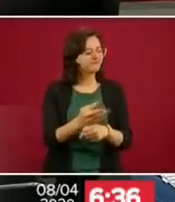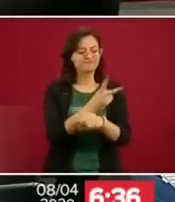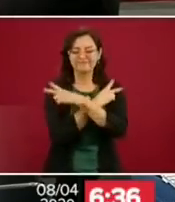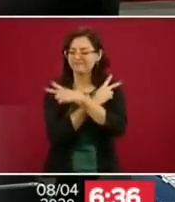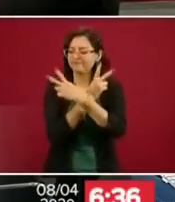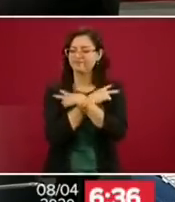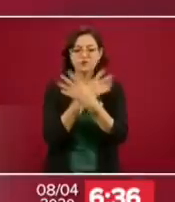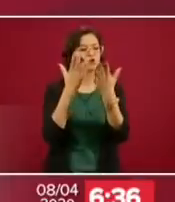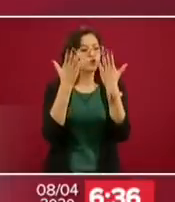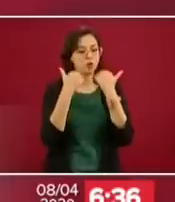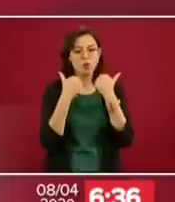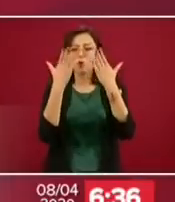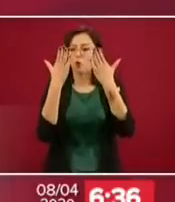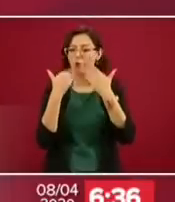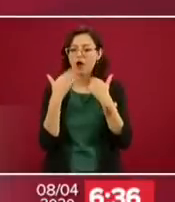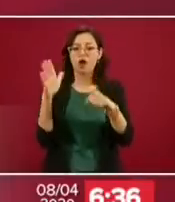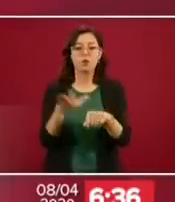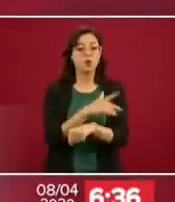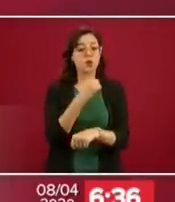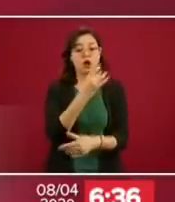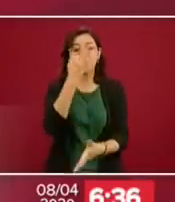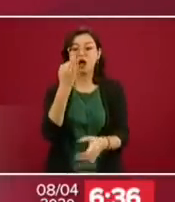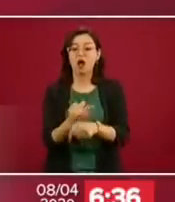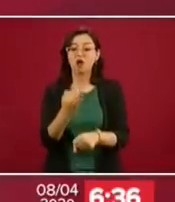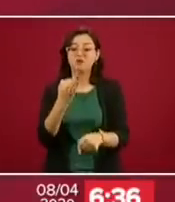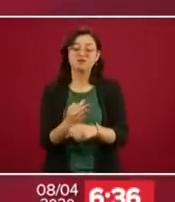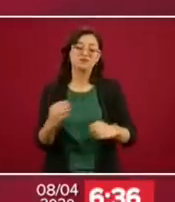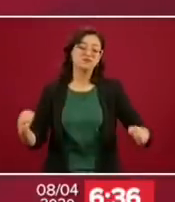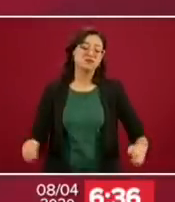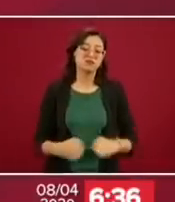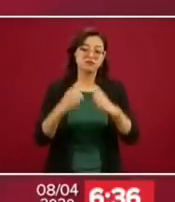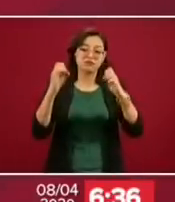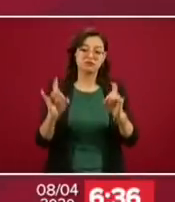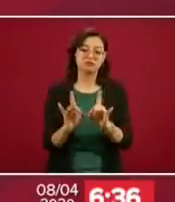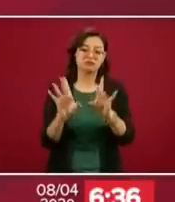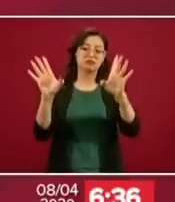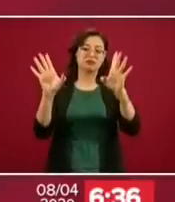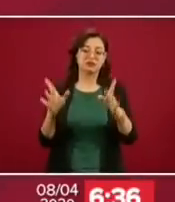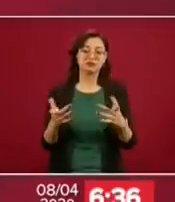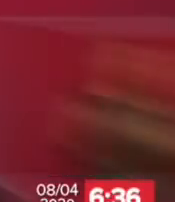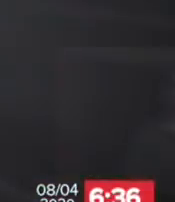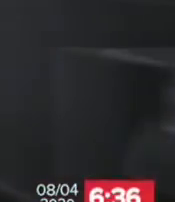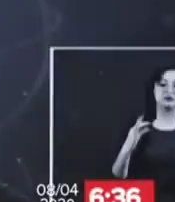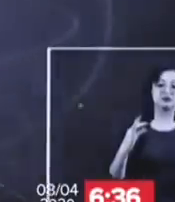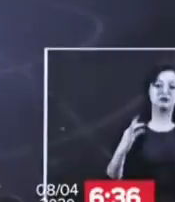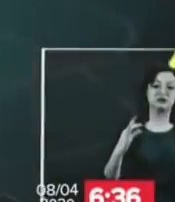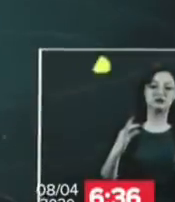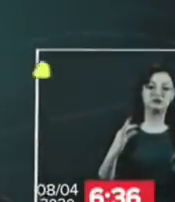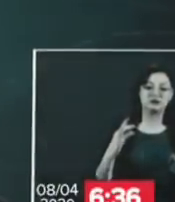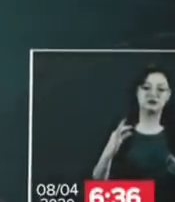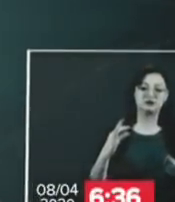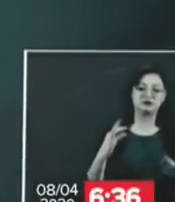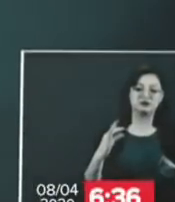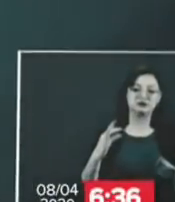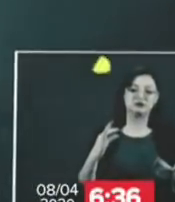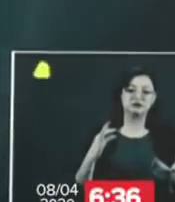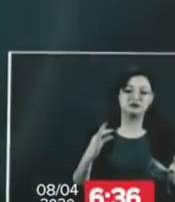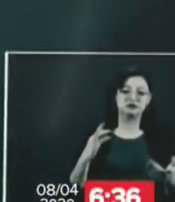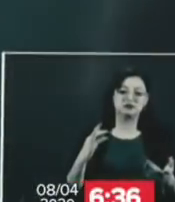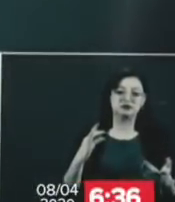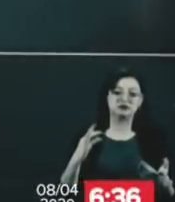en medidas excepcionales para el control de la epidemia.